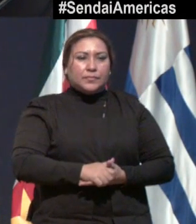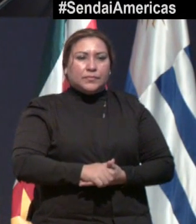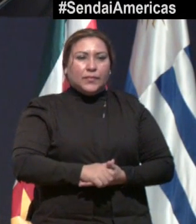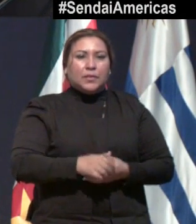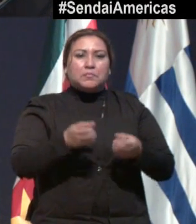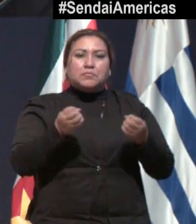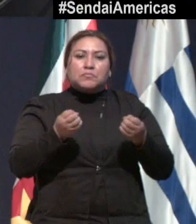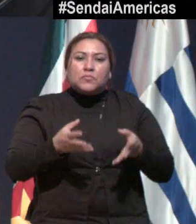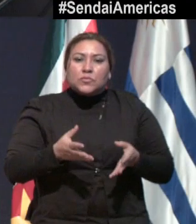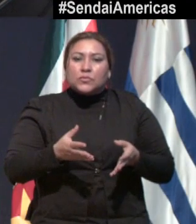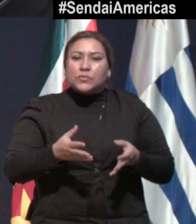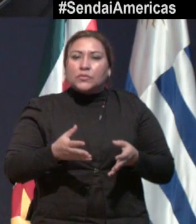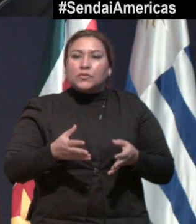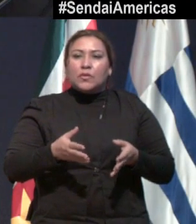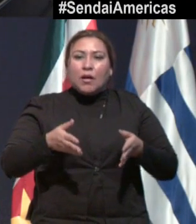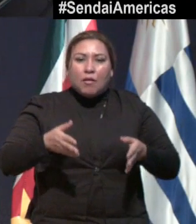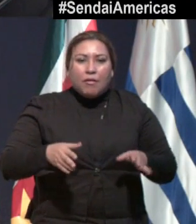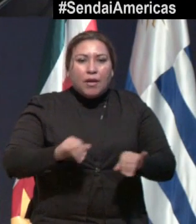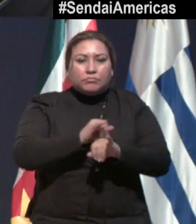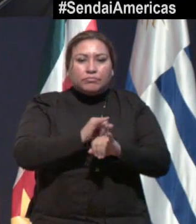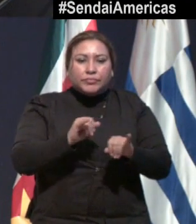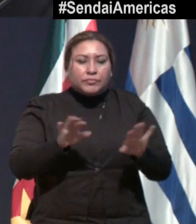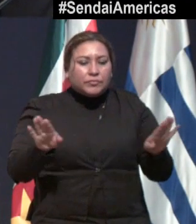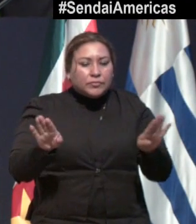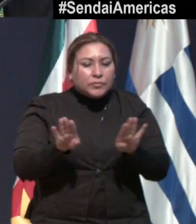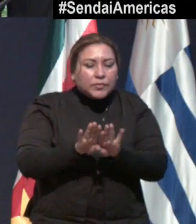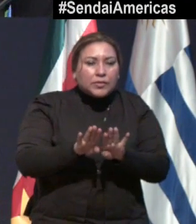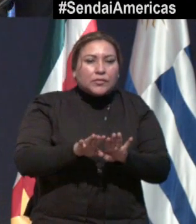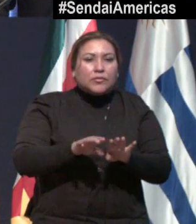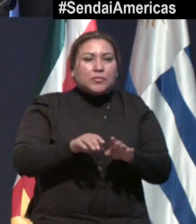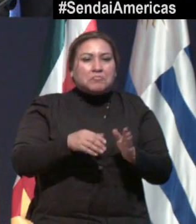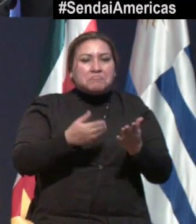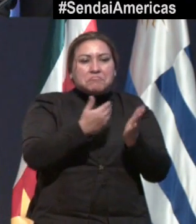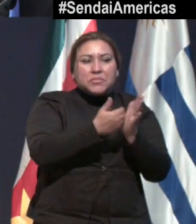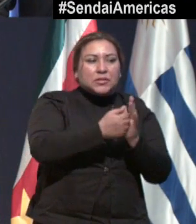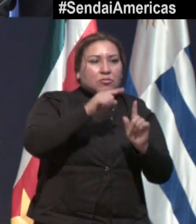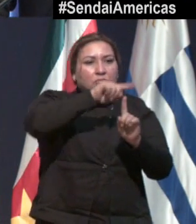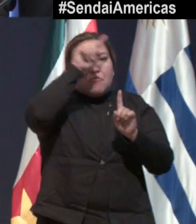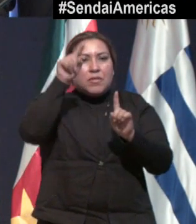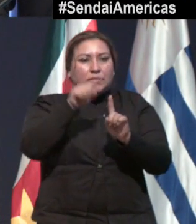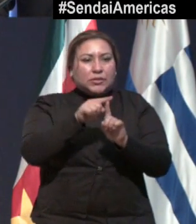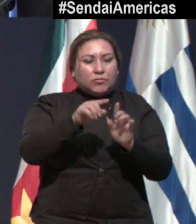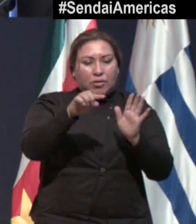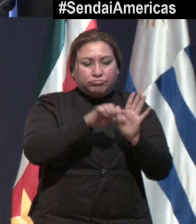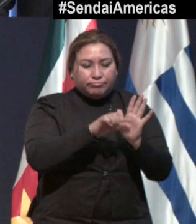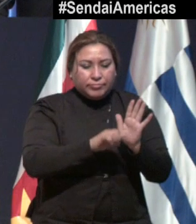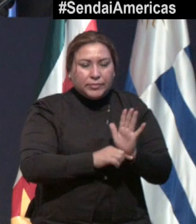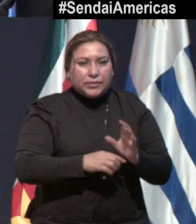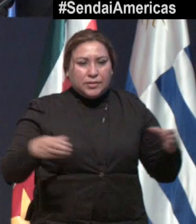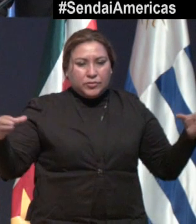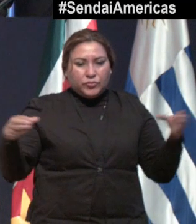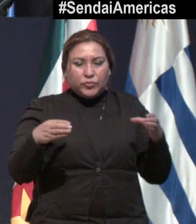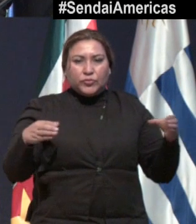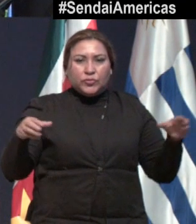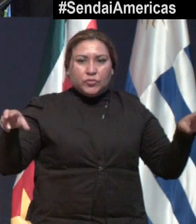manera, entonces, yo concluyo con la presentación de objetivos y revisión de la agenda de la reunión,